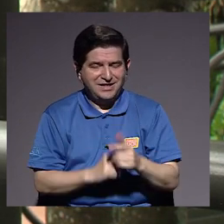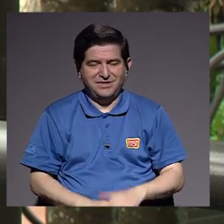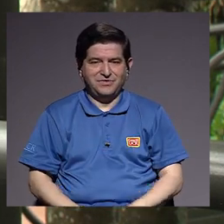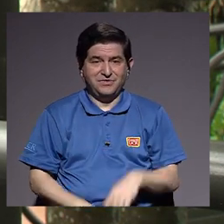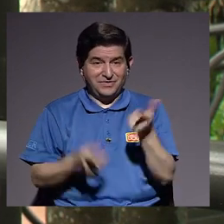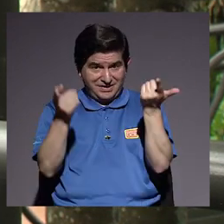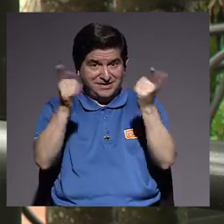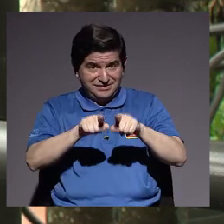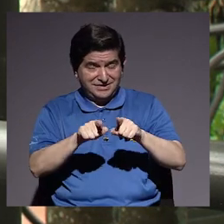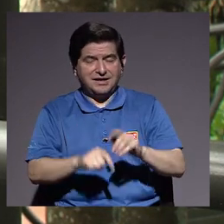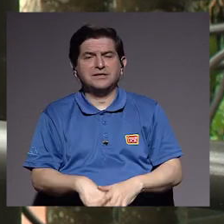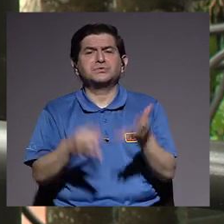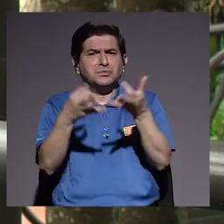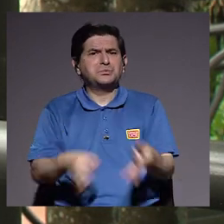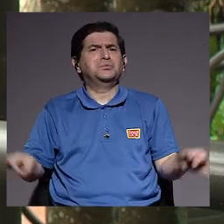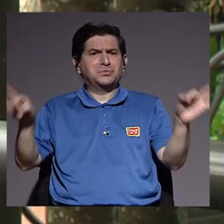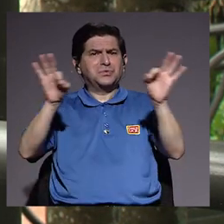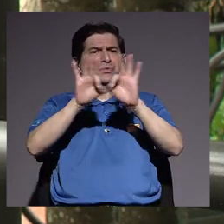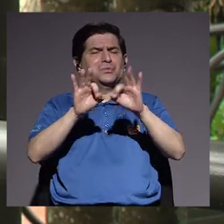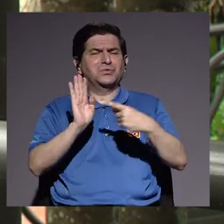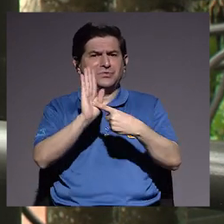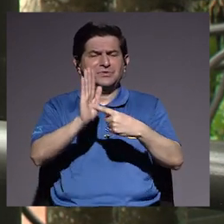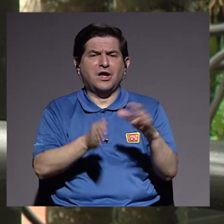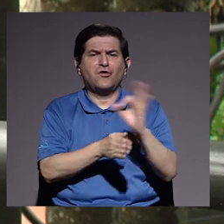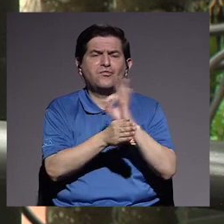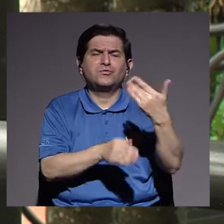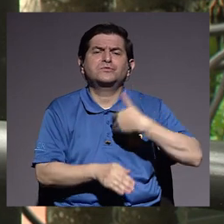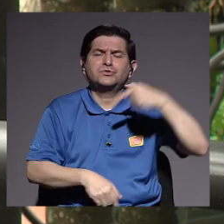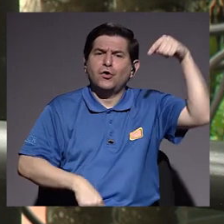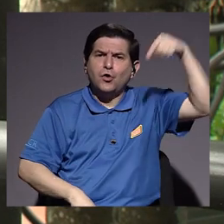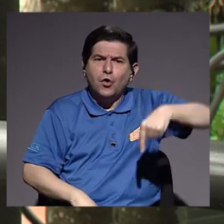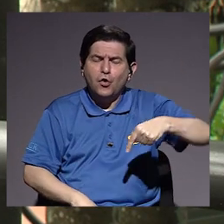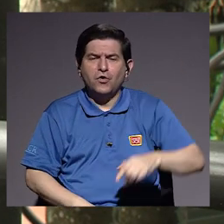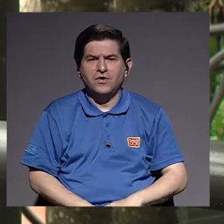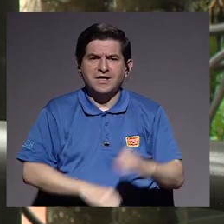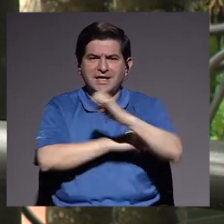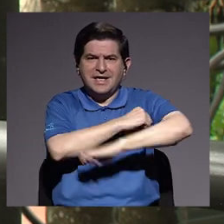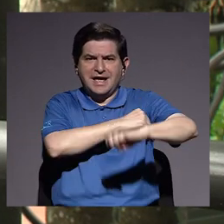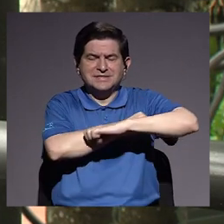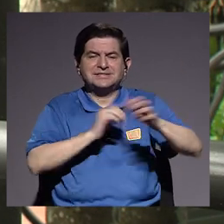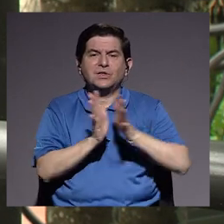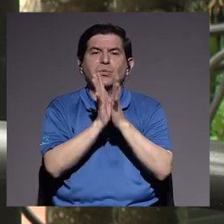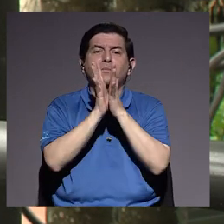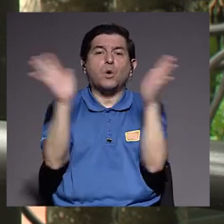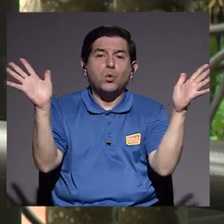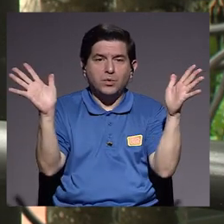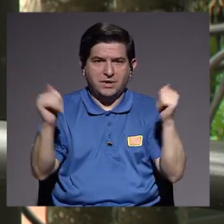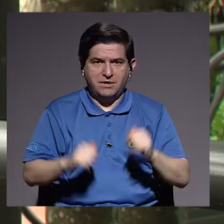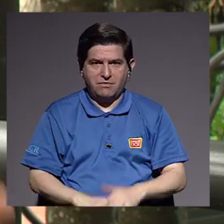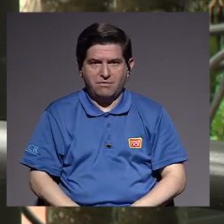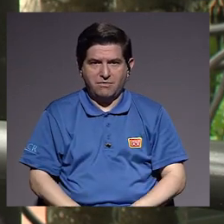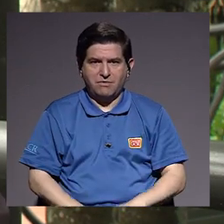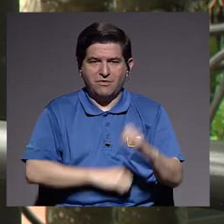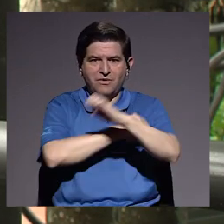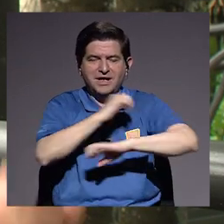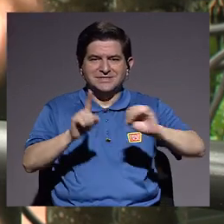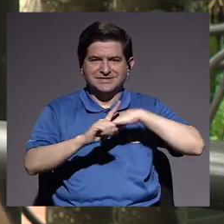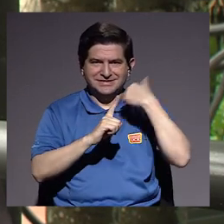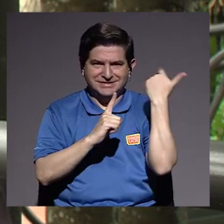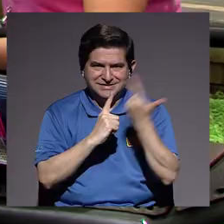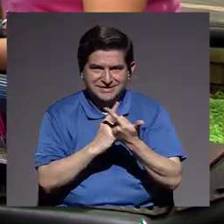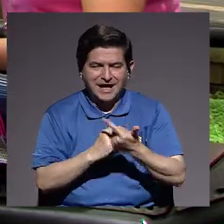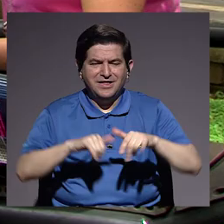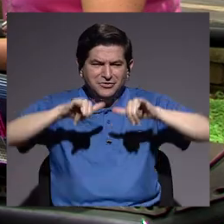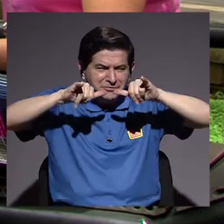cualquier Estado, es el Estado social. Y aquí es importante también resaltar la función que tiene hoy el Estado público, el Estado social